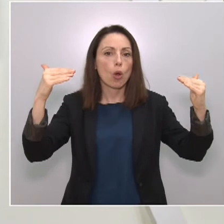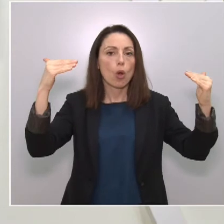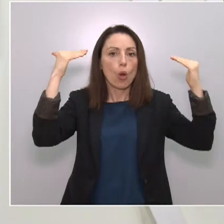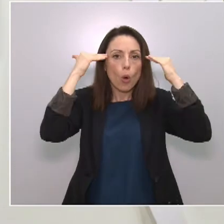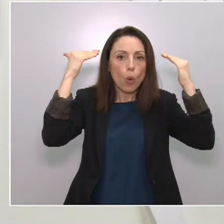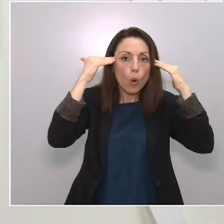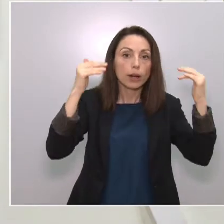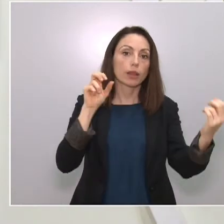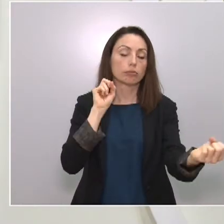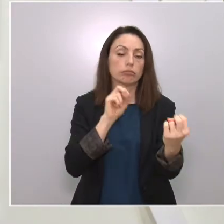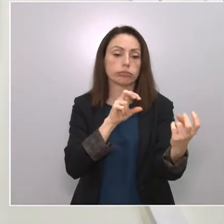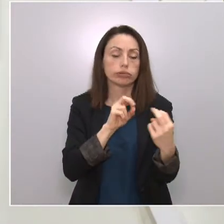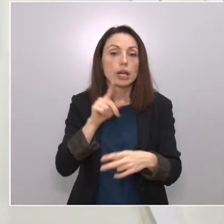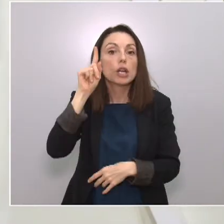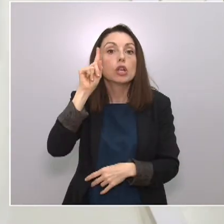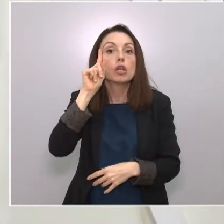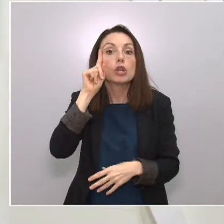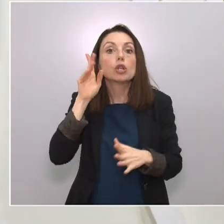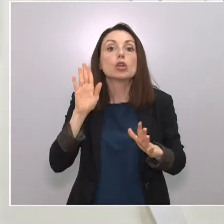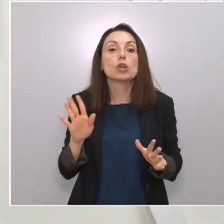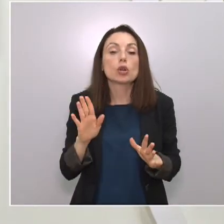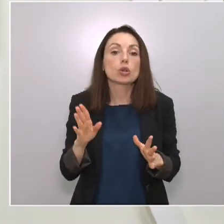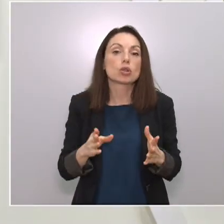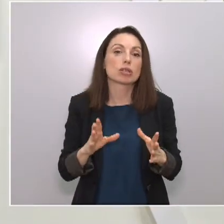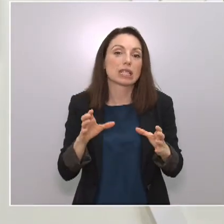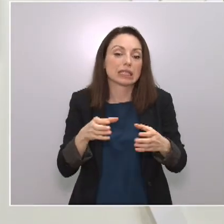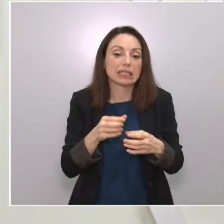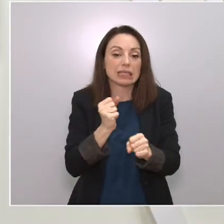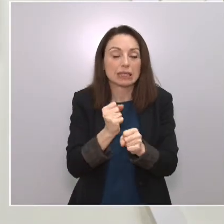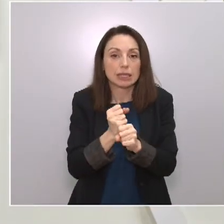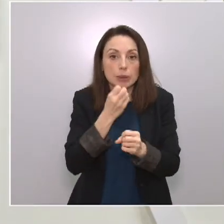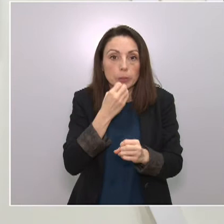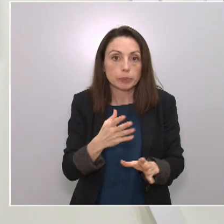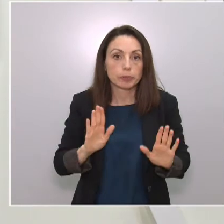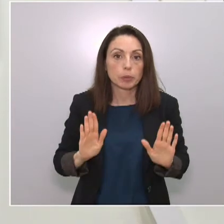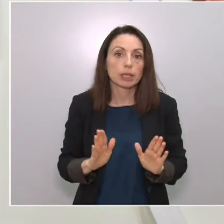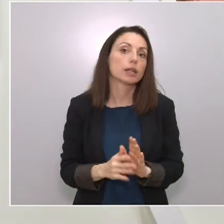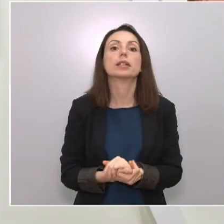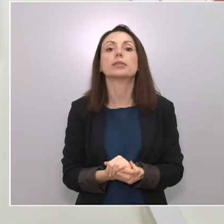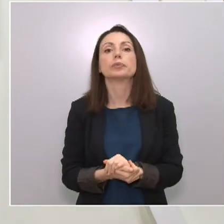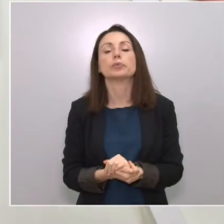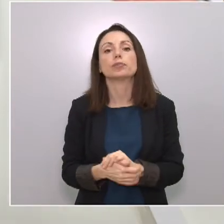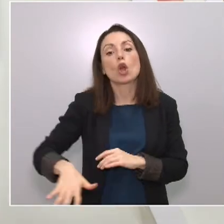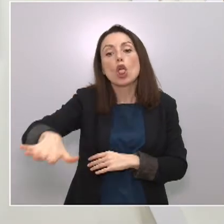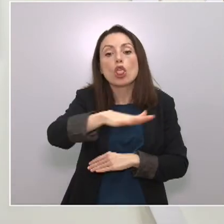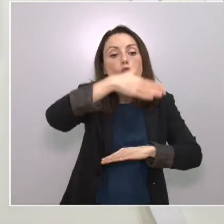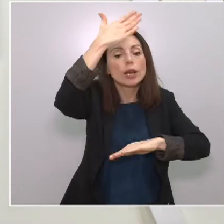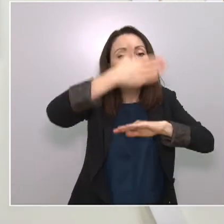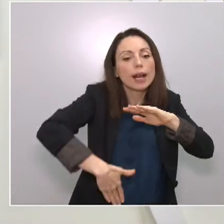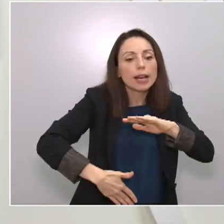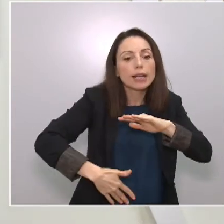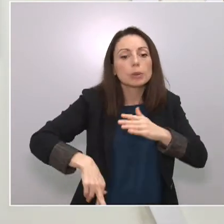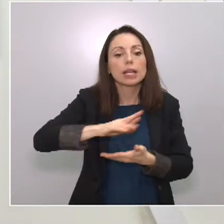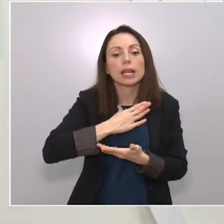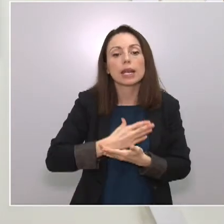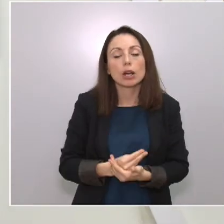las carreteras. No sé exactamente cuál es el dispositivo establecido por las fuerzas y cuerpos de seguridad del Estado en las zonas limítrofes entre la región de